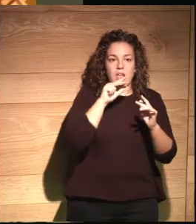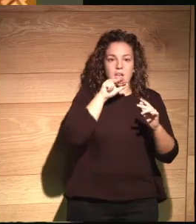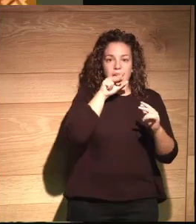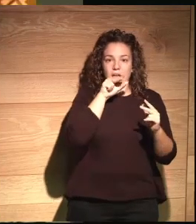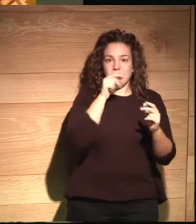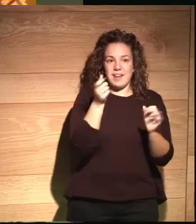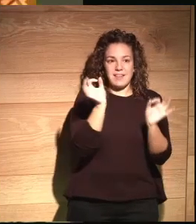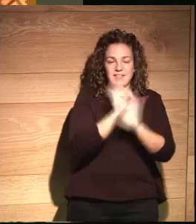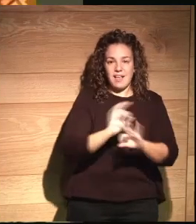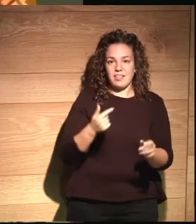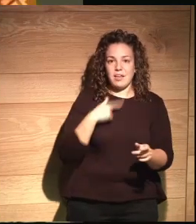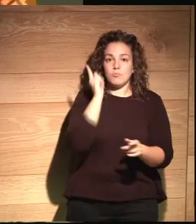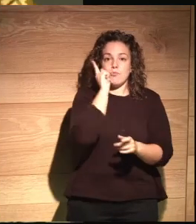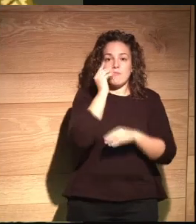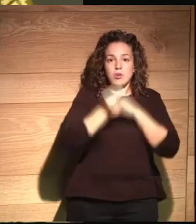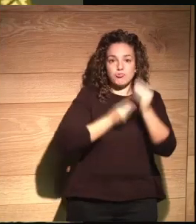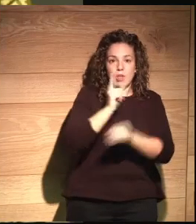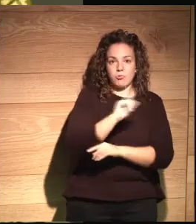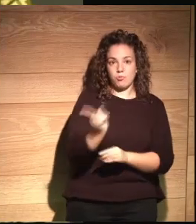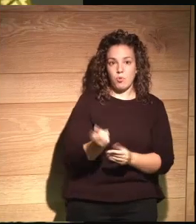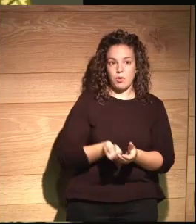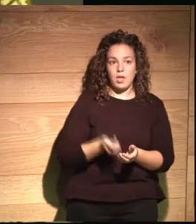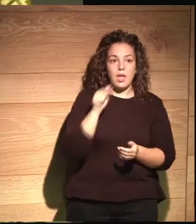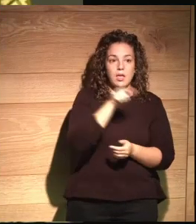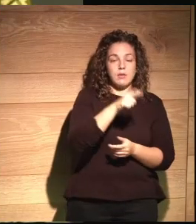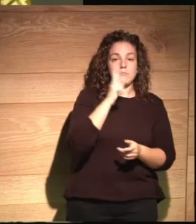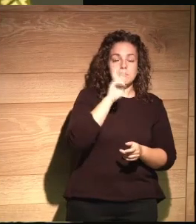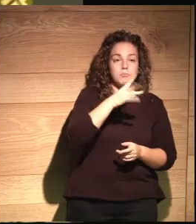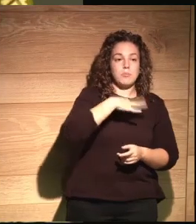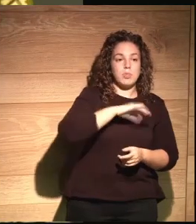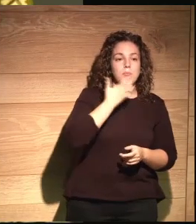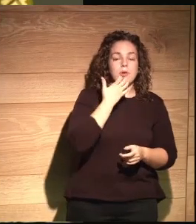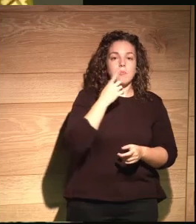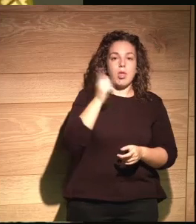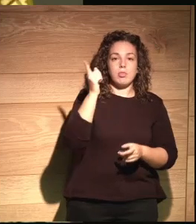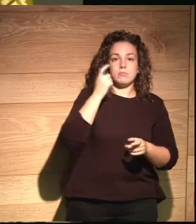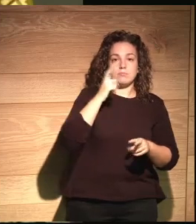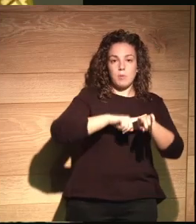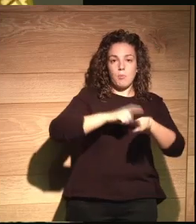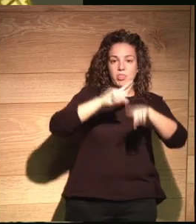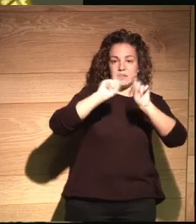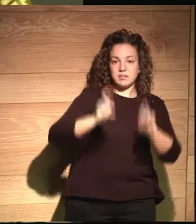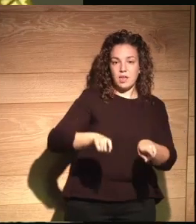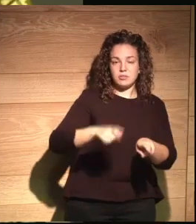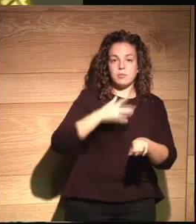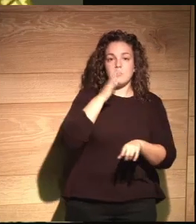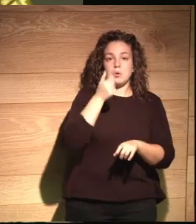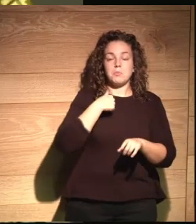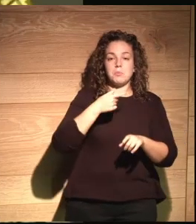aquí podemos ver en el descanso la gente llama un momentito se va al baño